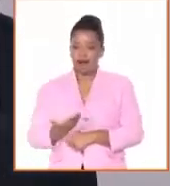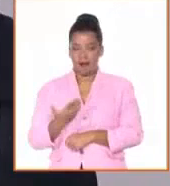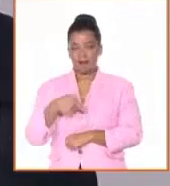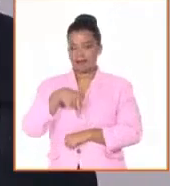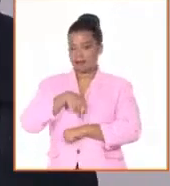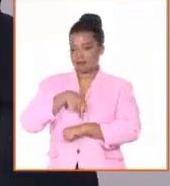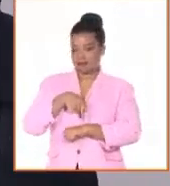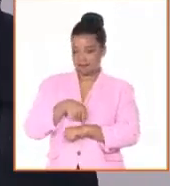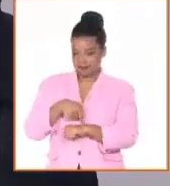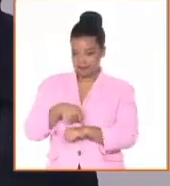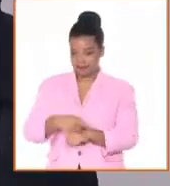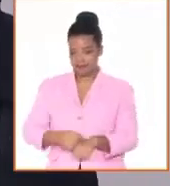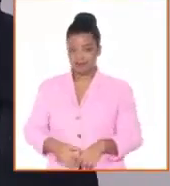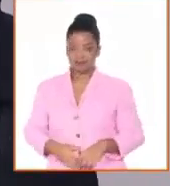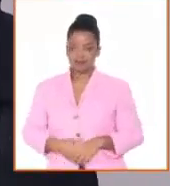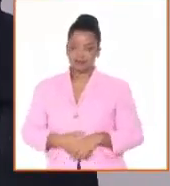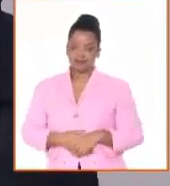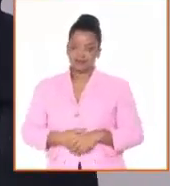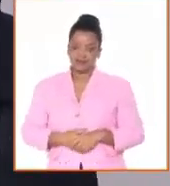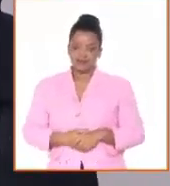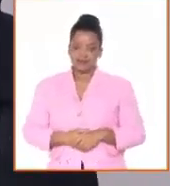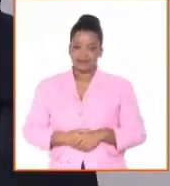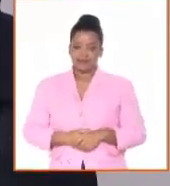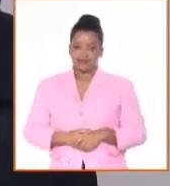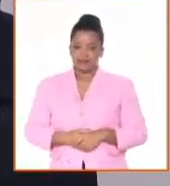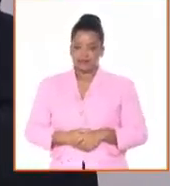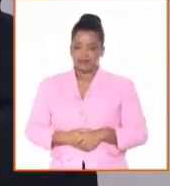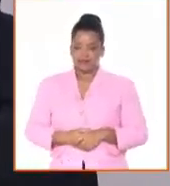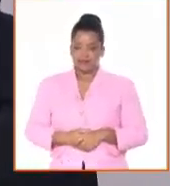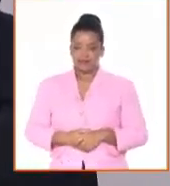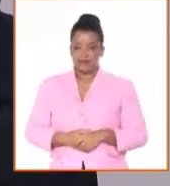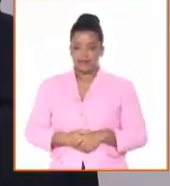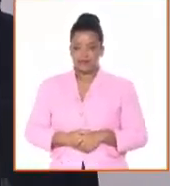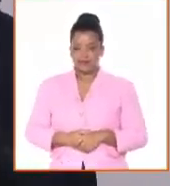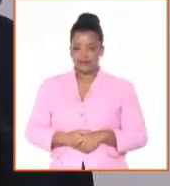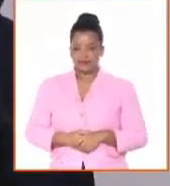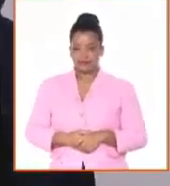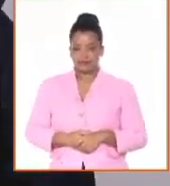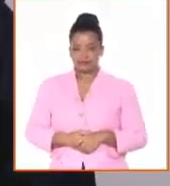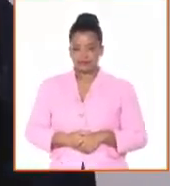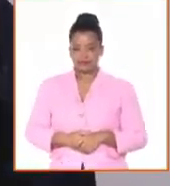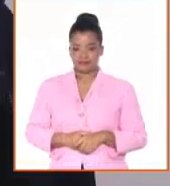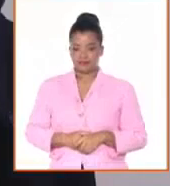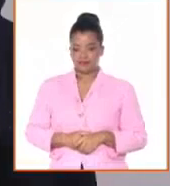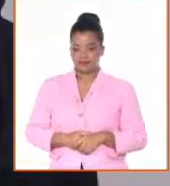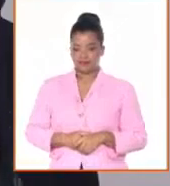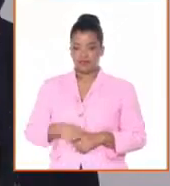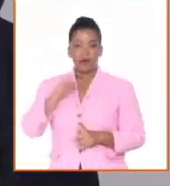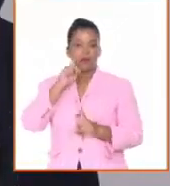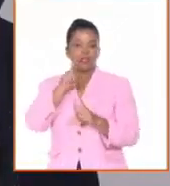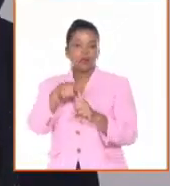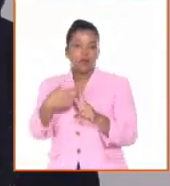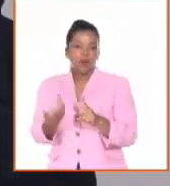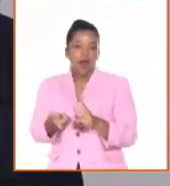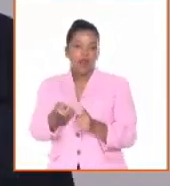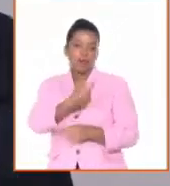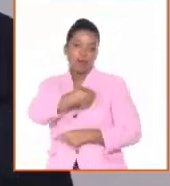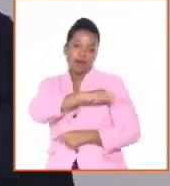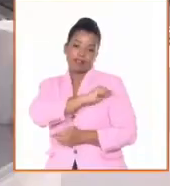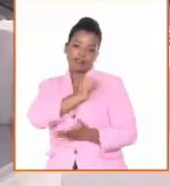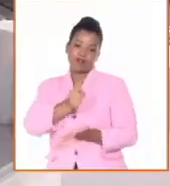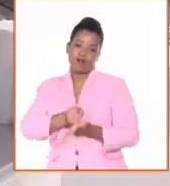aspirando la que estamos logrando o sea tratando de lograr para que la para que la población tenga un mayor beneficio